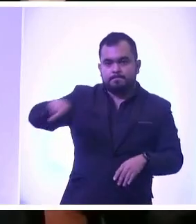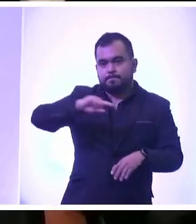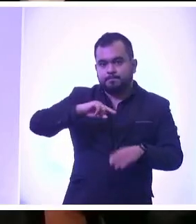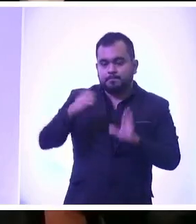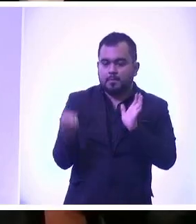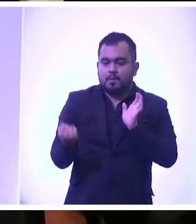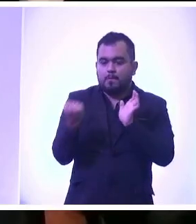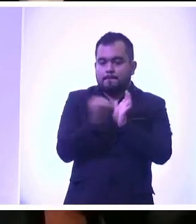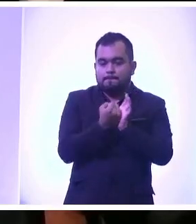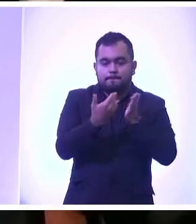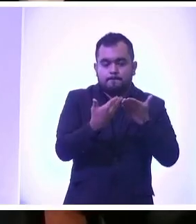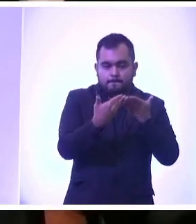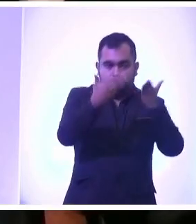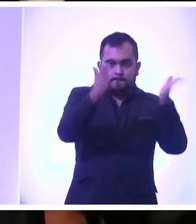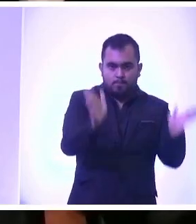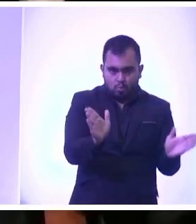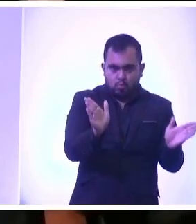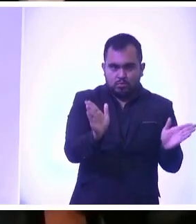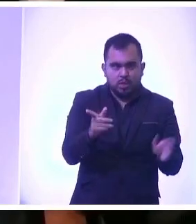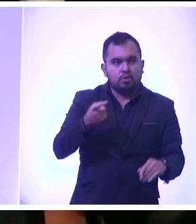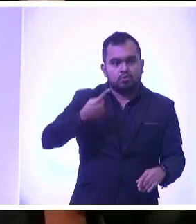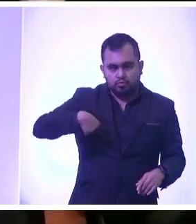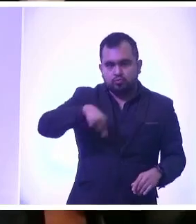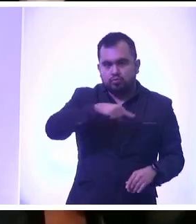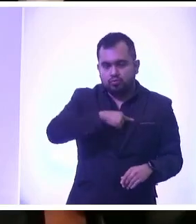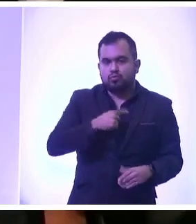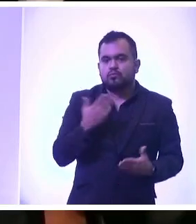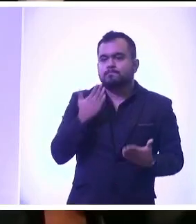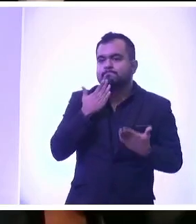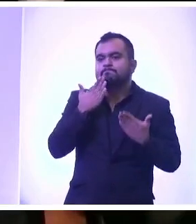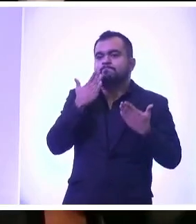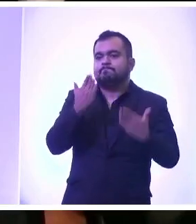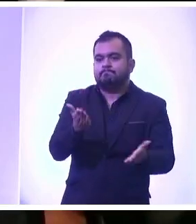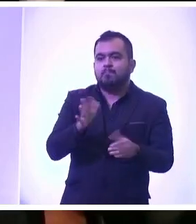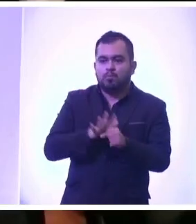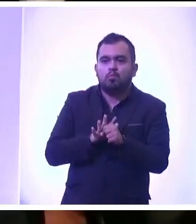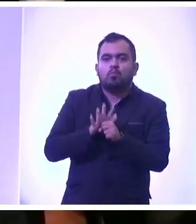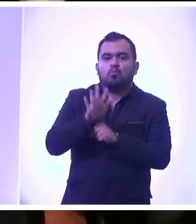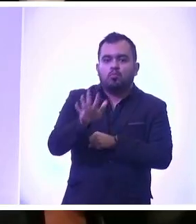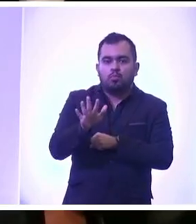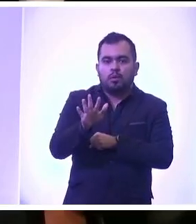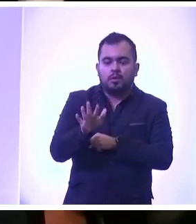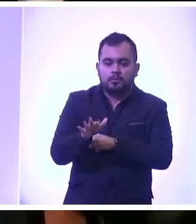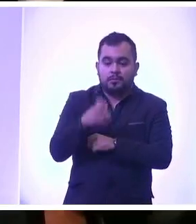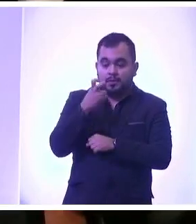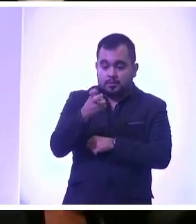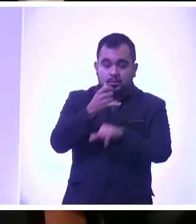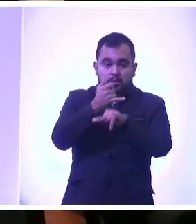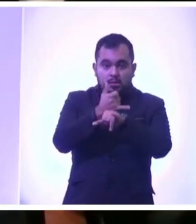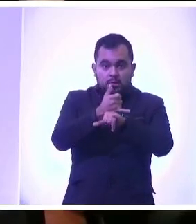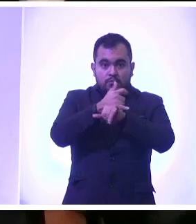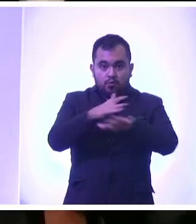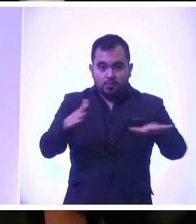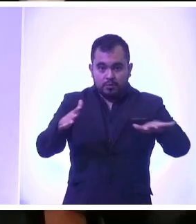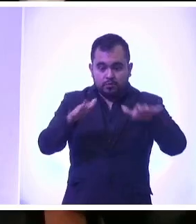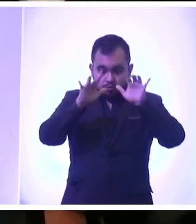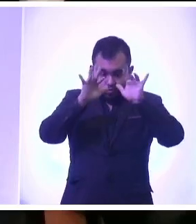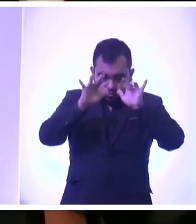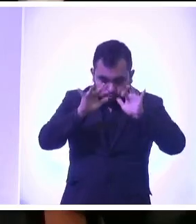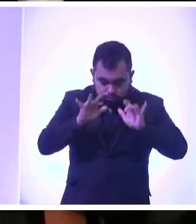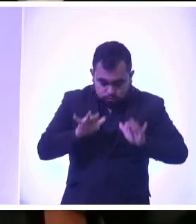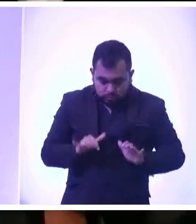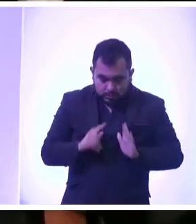este sentido eh Y nosotros poder hacer una eh más bien testar la información de una manera correcta